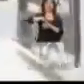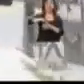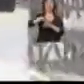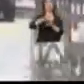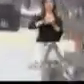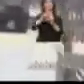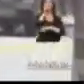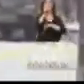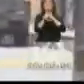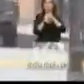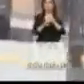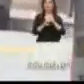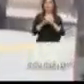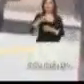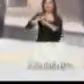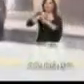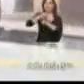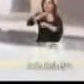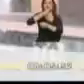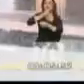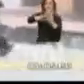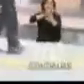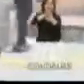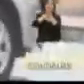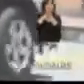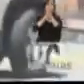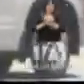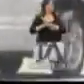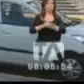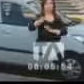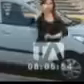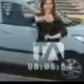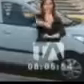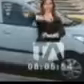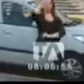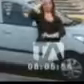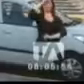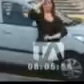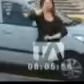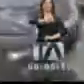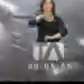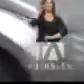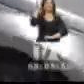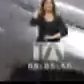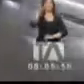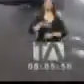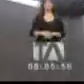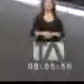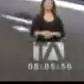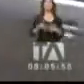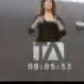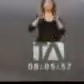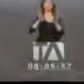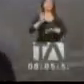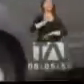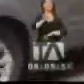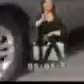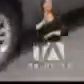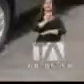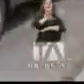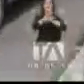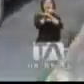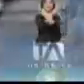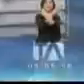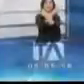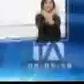una reunión privada, sin medios de comunicación, con el alto mando de las Fuerzas Armadas en el Comando Conjunto. Según confirmó Juan Pablo Pozo en su cuenta